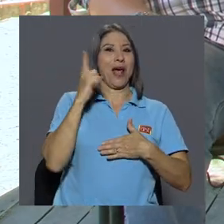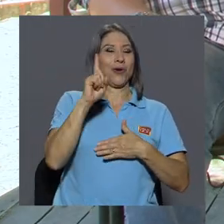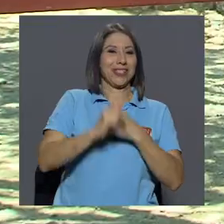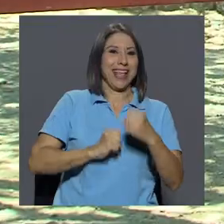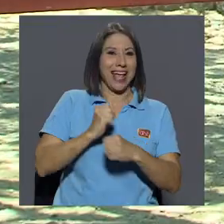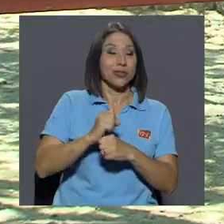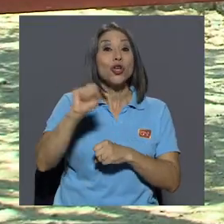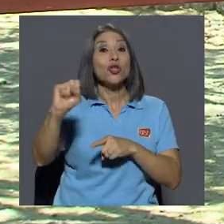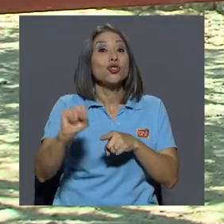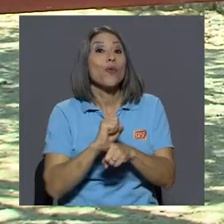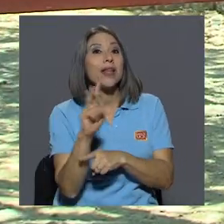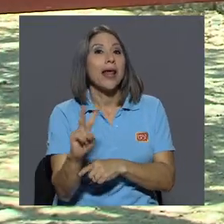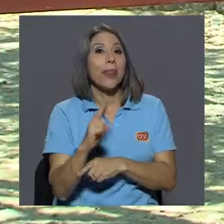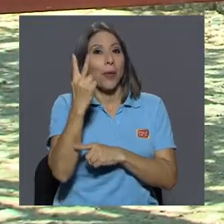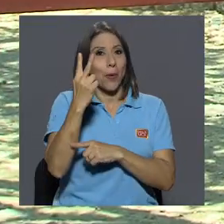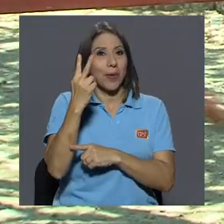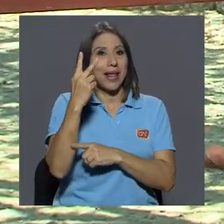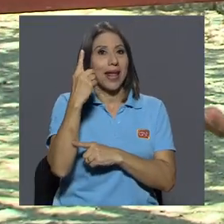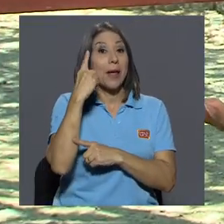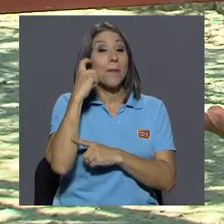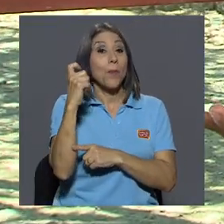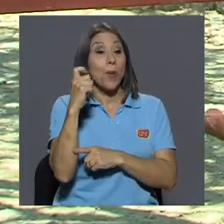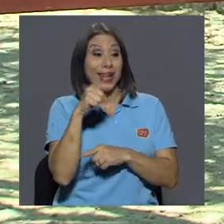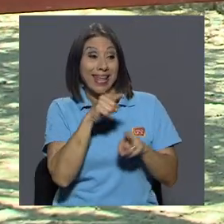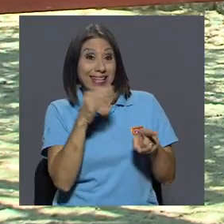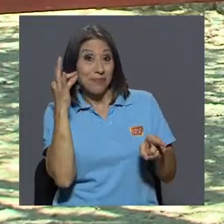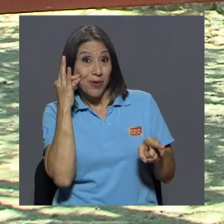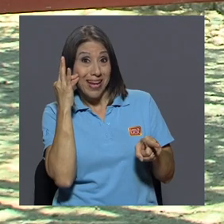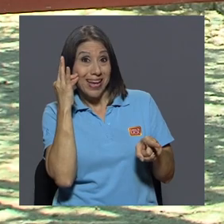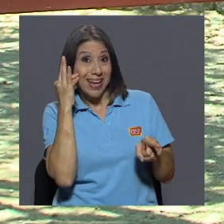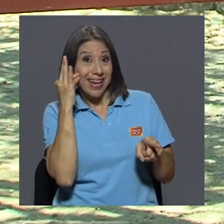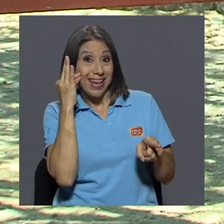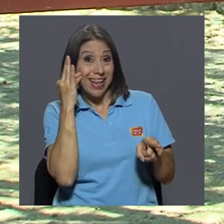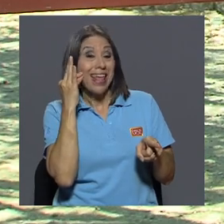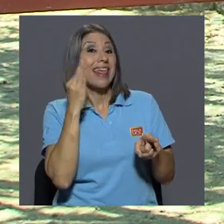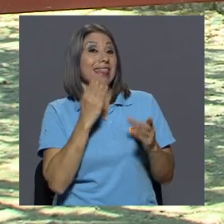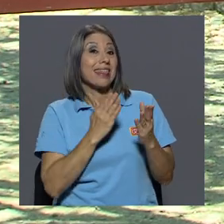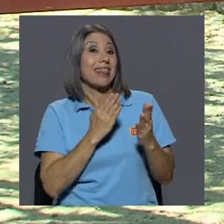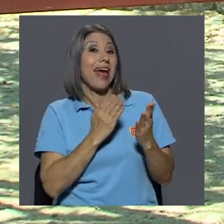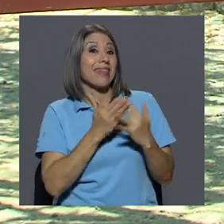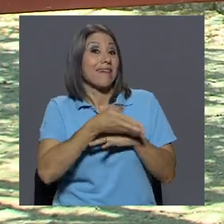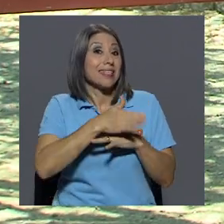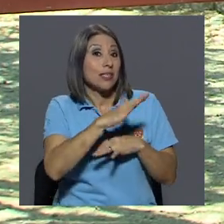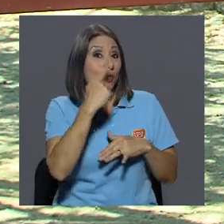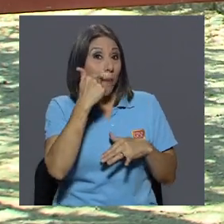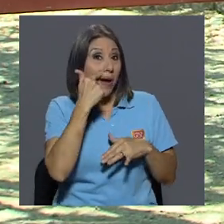doble, porque un tío de ella, por parte del papá,